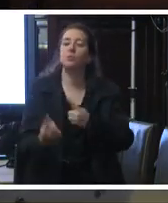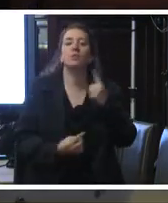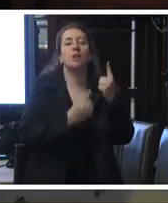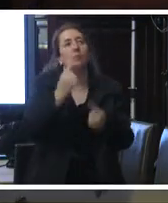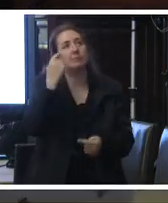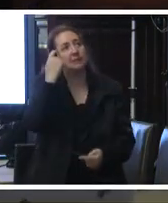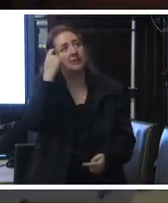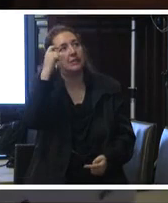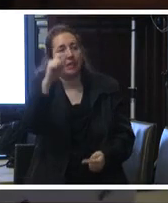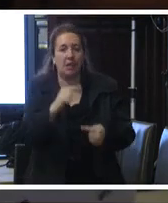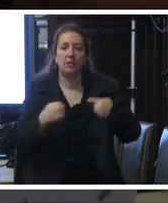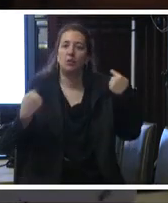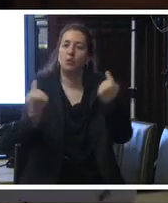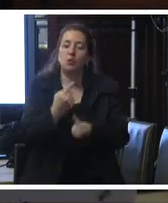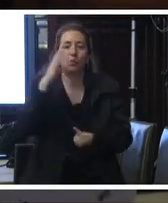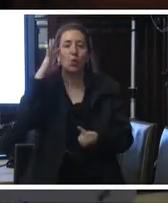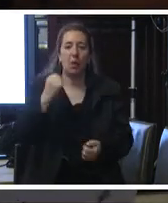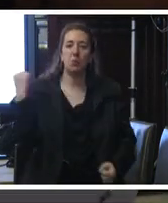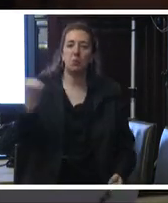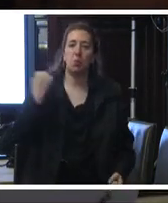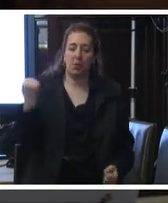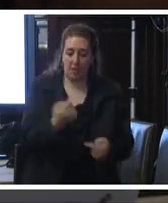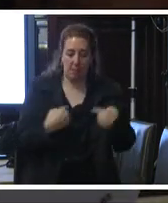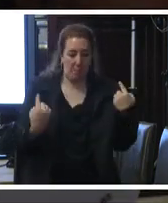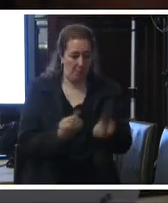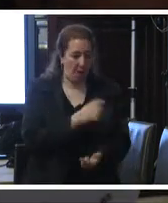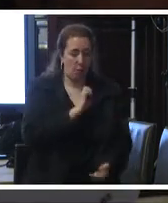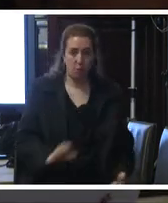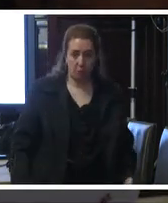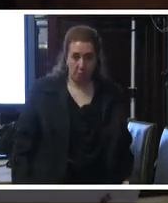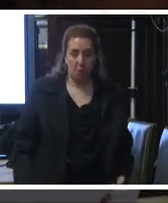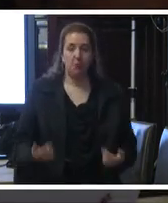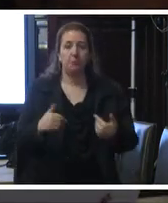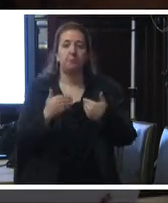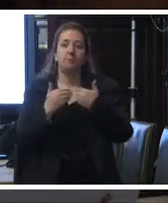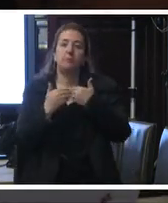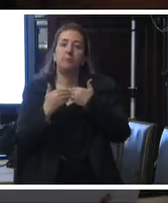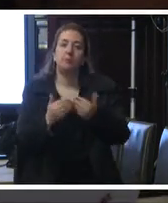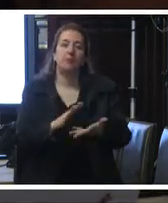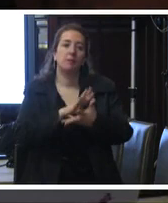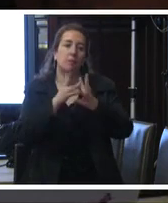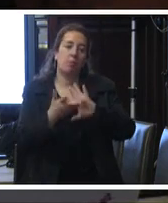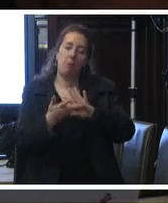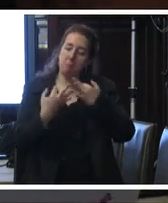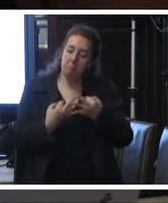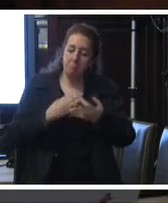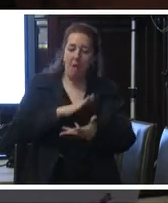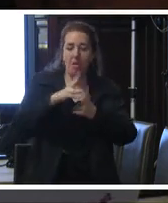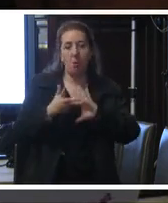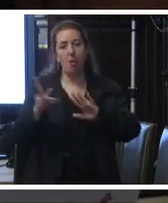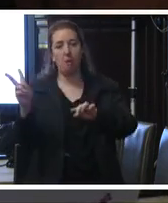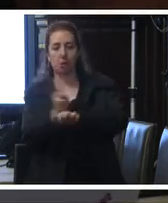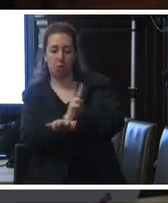nosotros creemos importantes para nuestros estados, para que se implementen medidas adecuadas de protección de